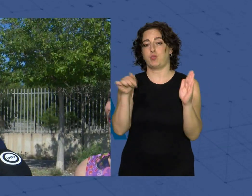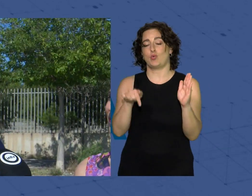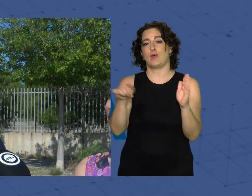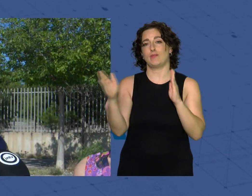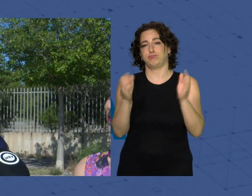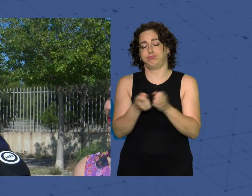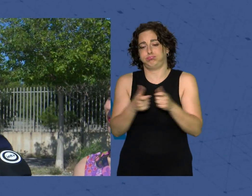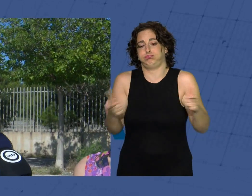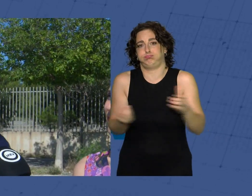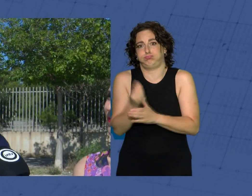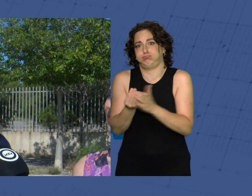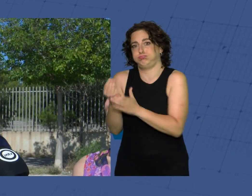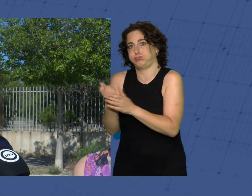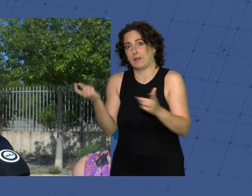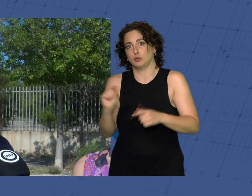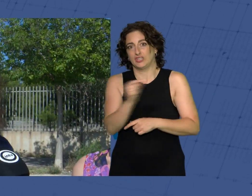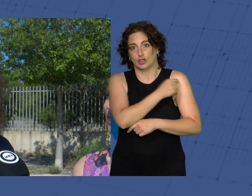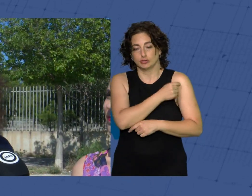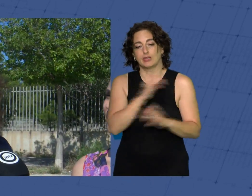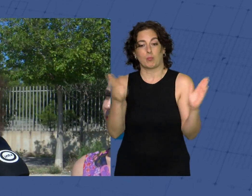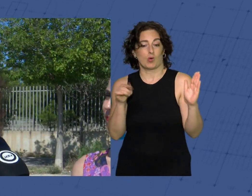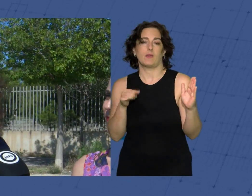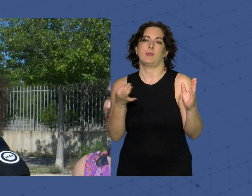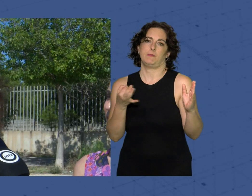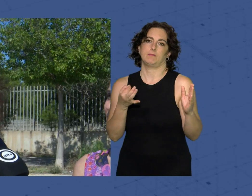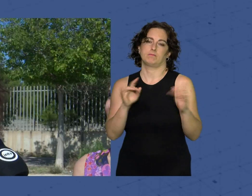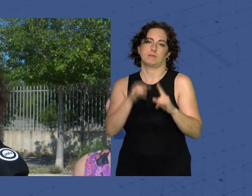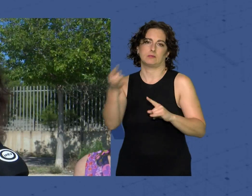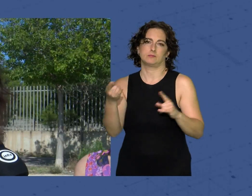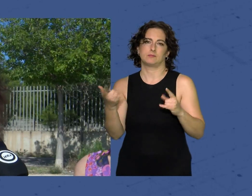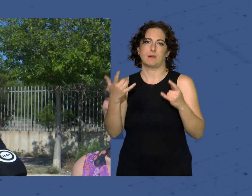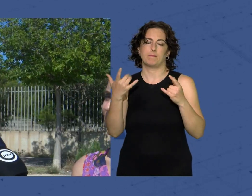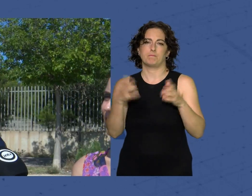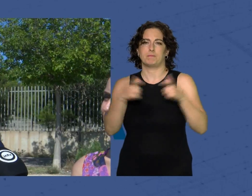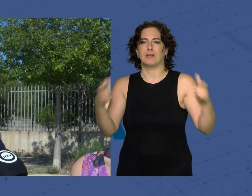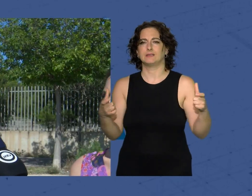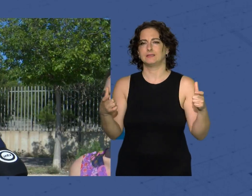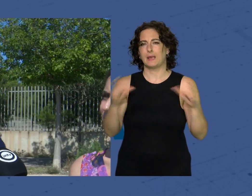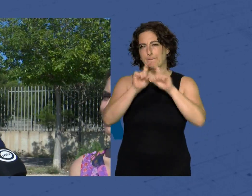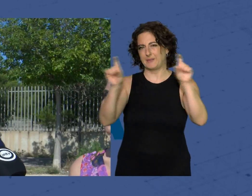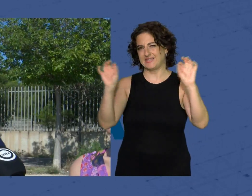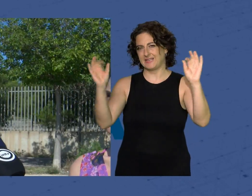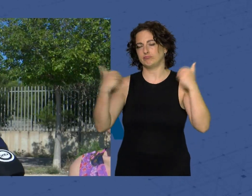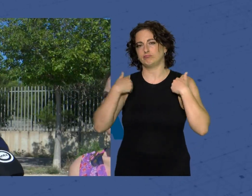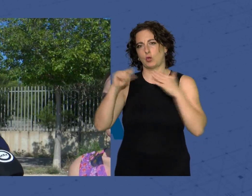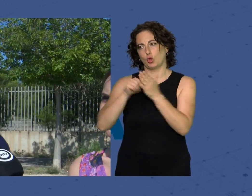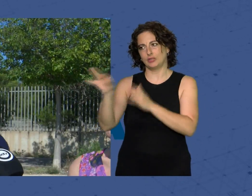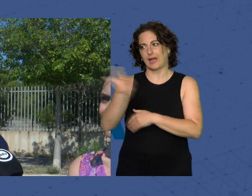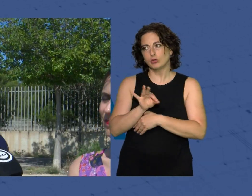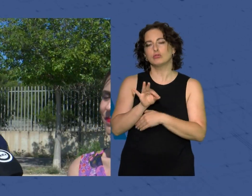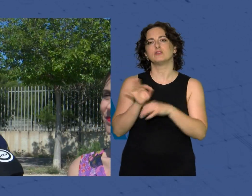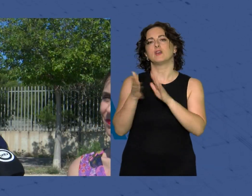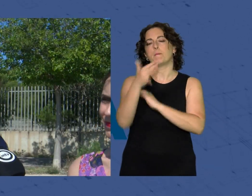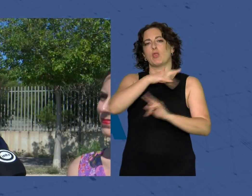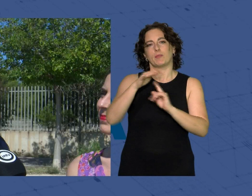proliferación de mosquitos pues tenemos una máquina efectiva una empresa que con su contrato protege el medio